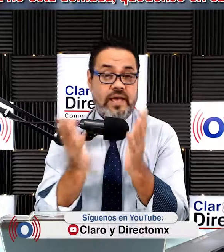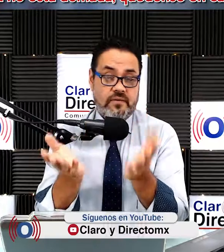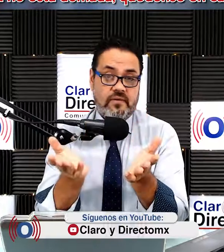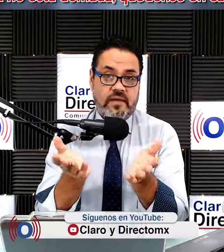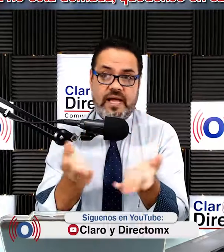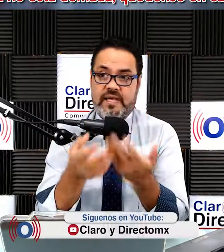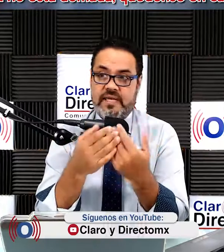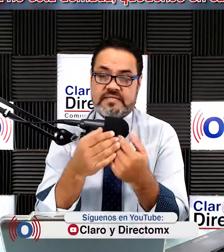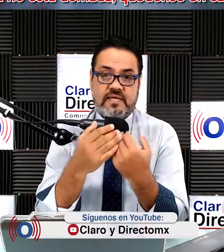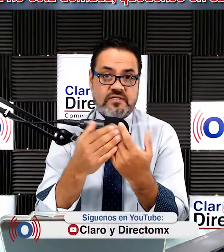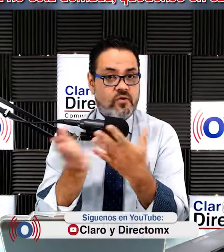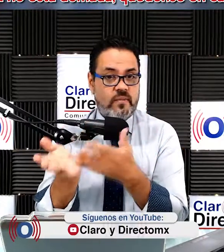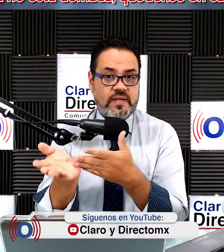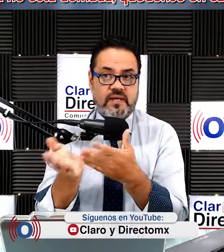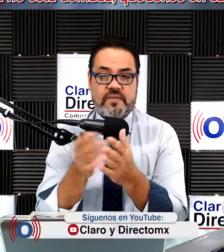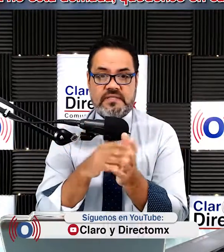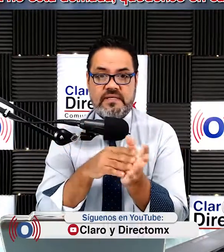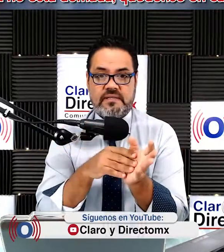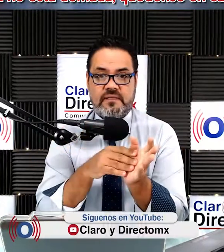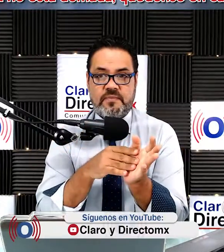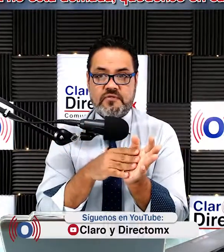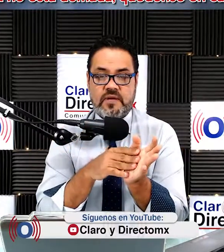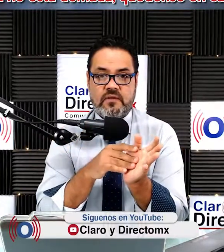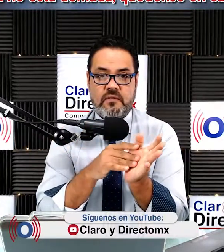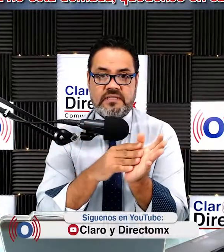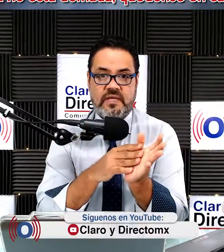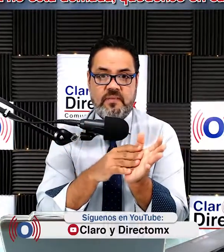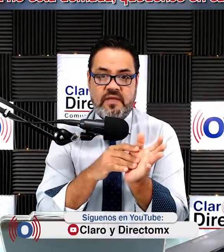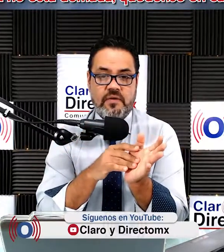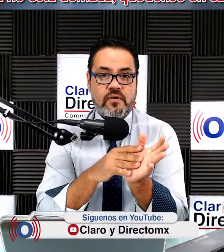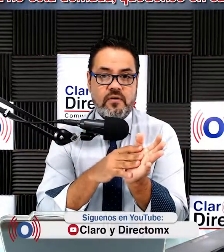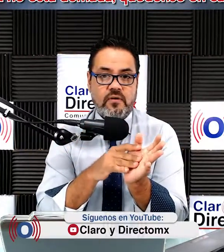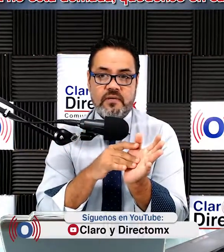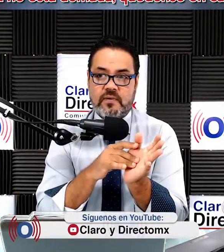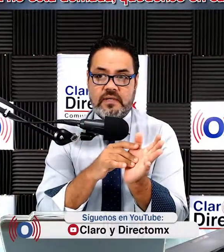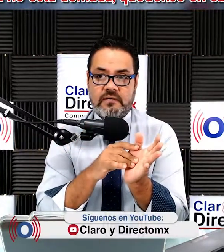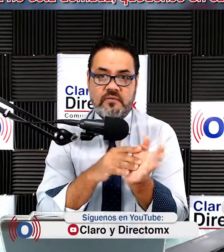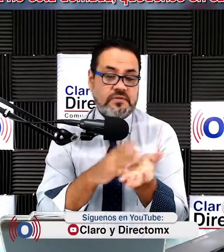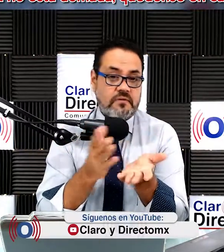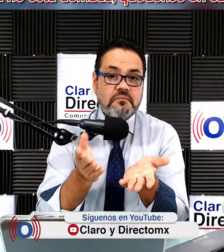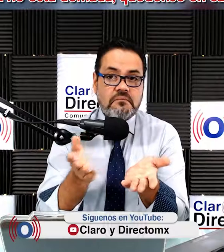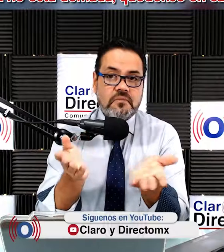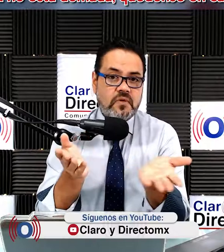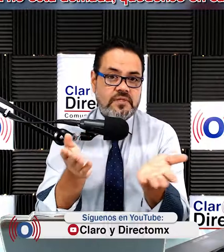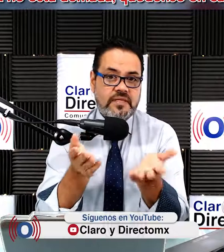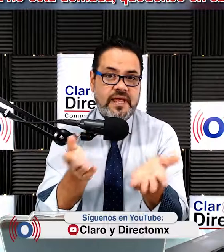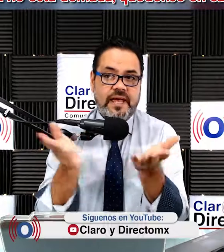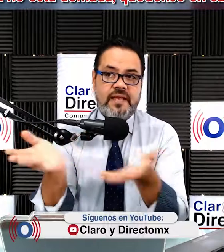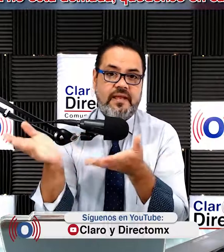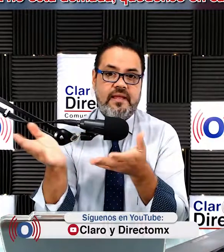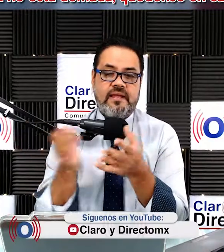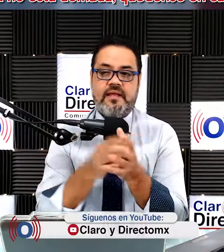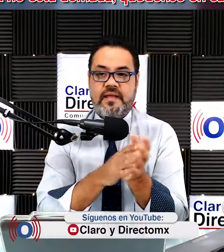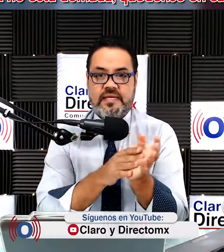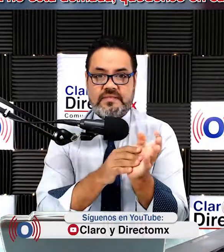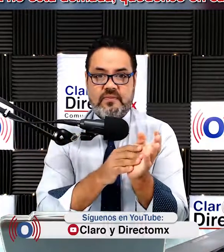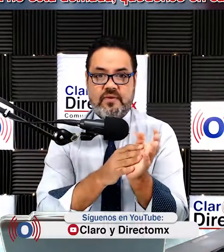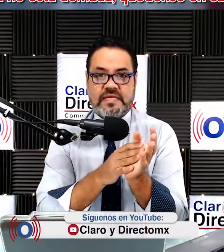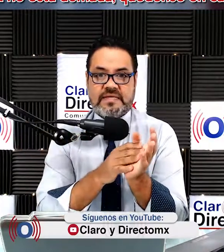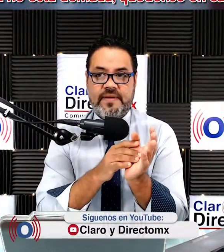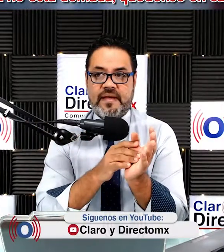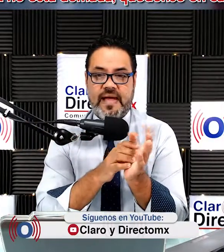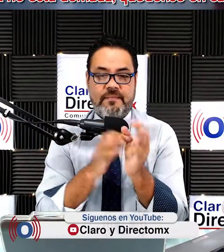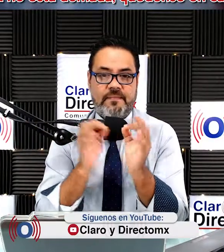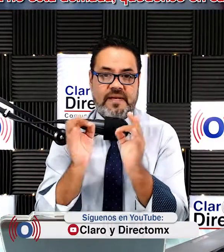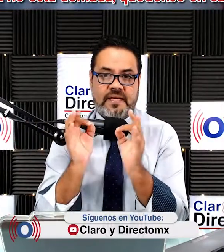Por un lado, hay esta disculpa de que el presidente López Obrador no es epidemiólogo y por tanto, pues no tendría él por